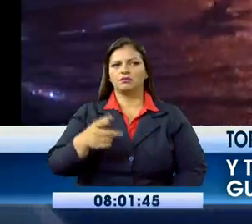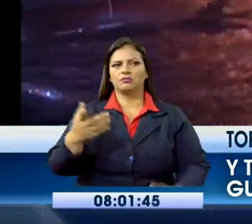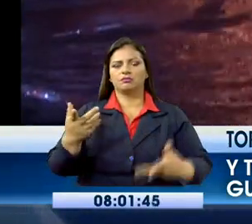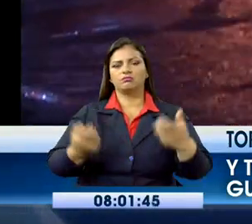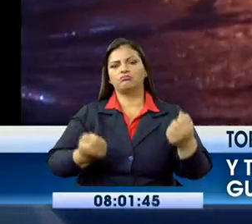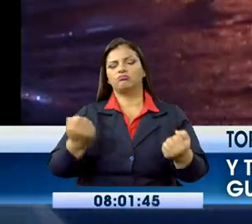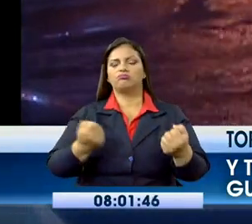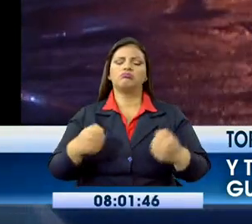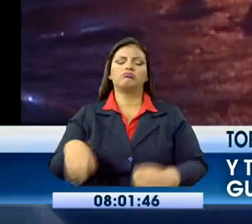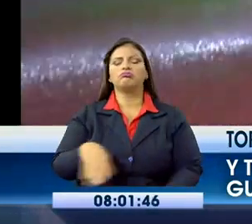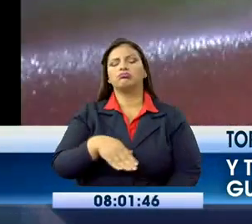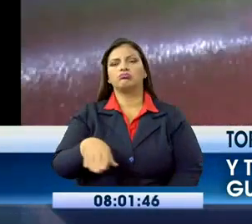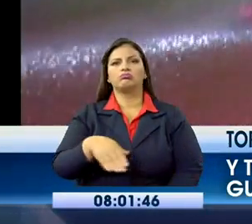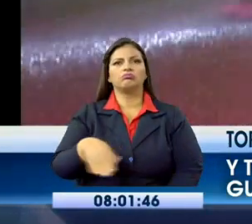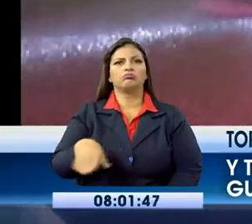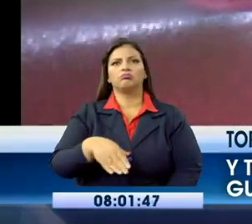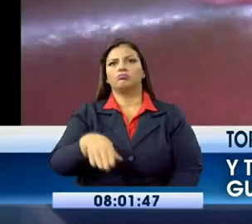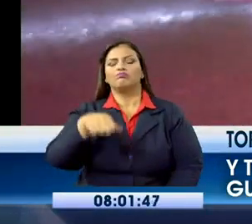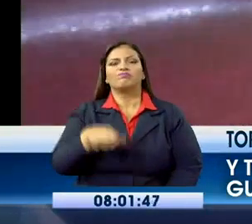transeúntes,